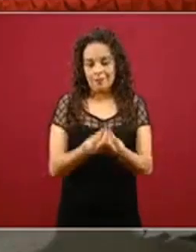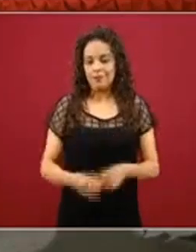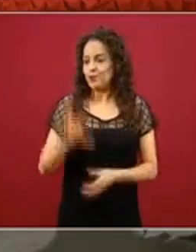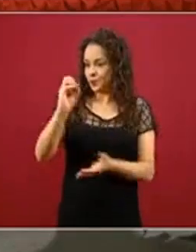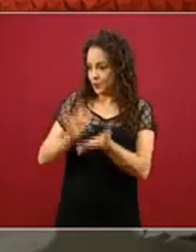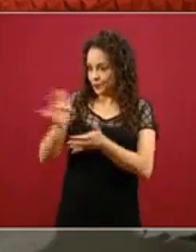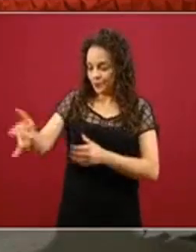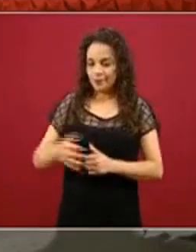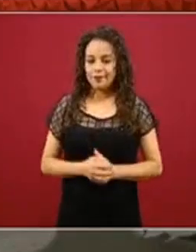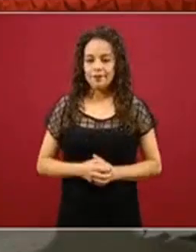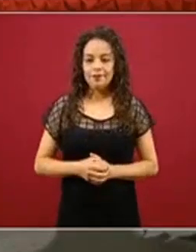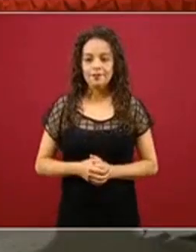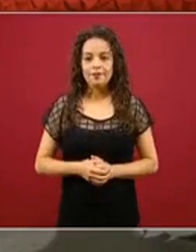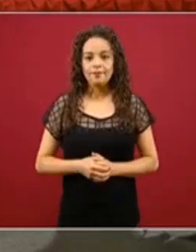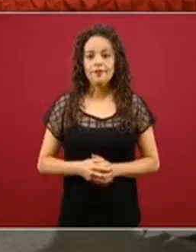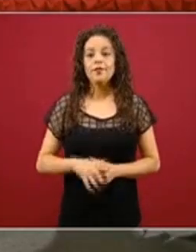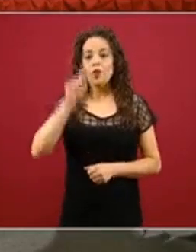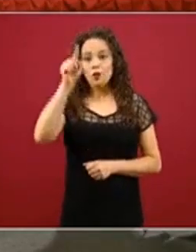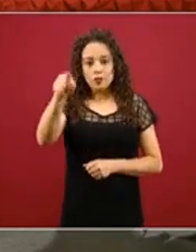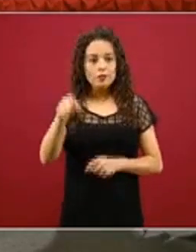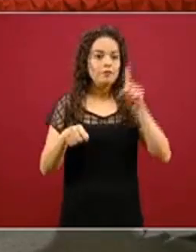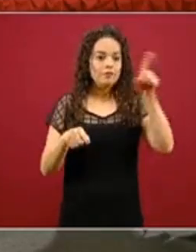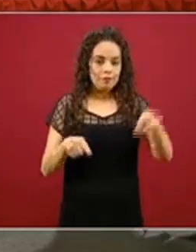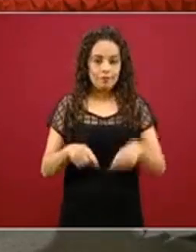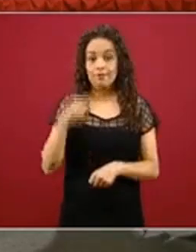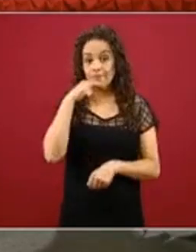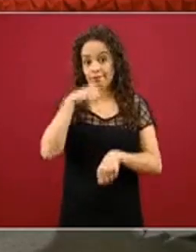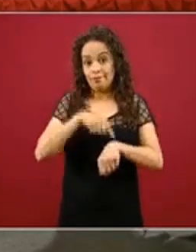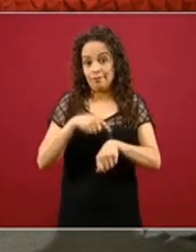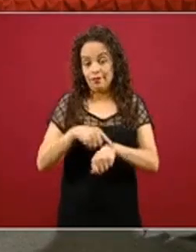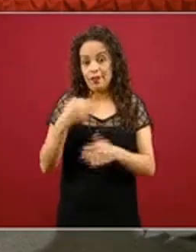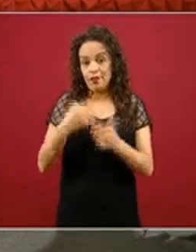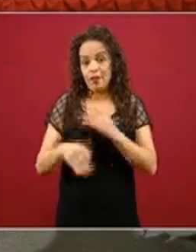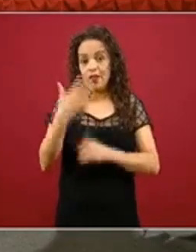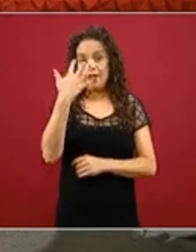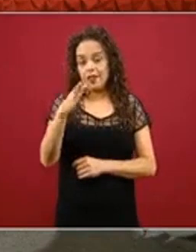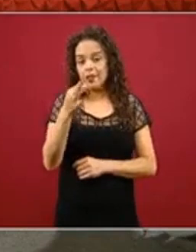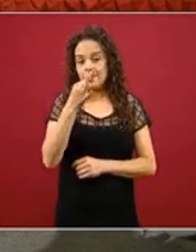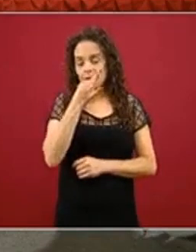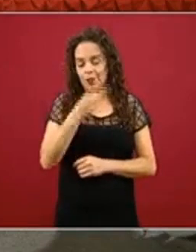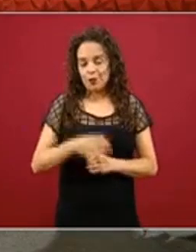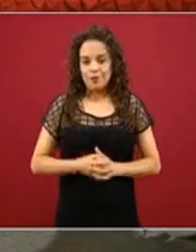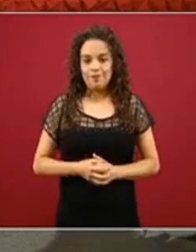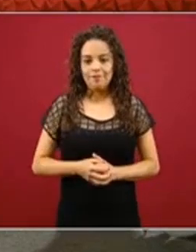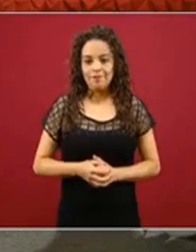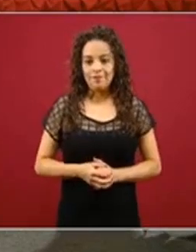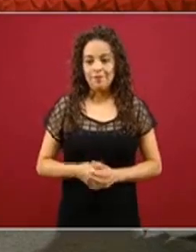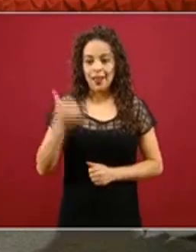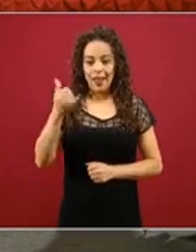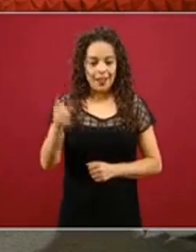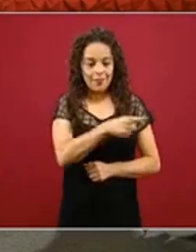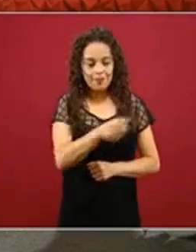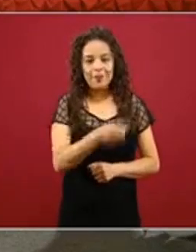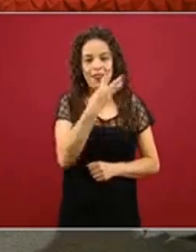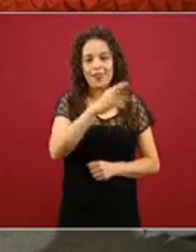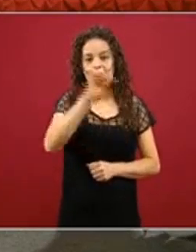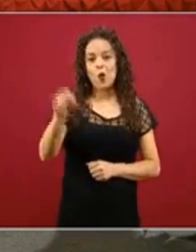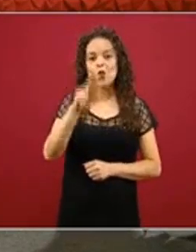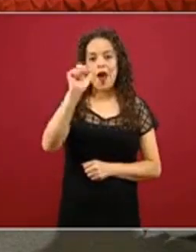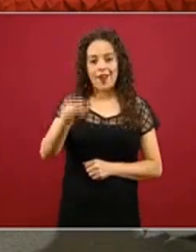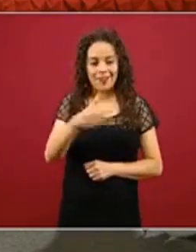ahora sí, y vámonos, nos quedan 10 minutos. y los Juanes. Buenos días, Y